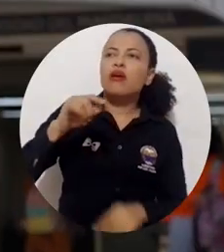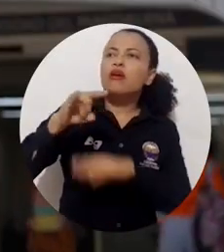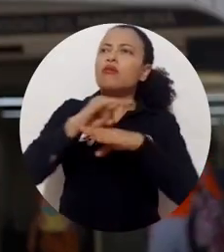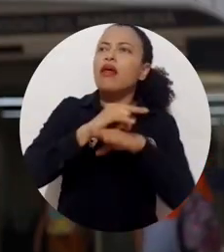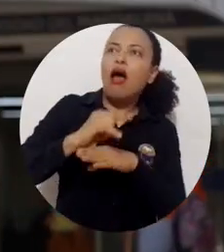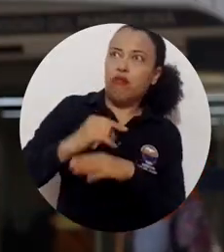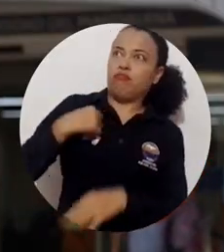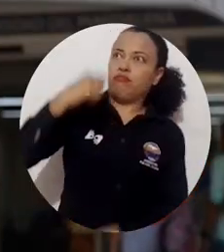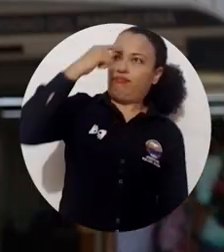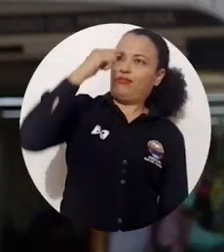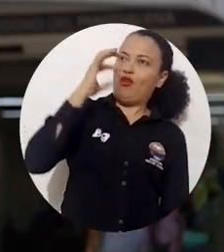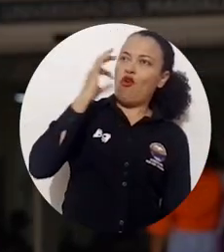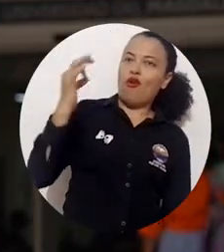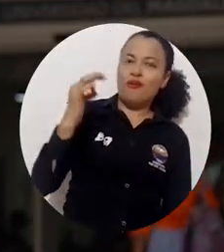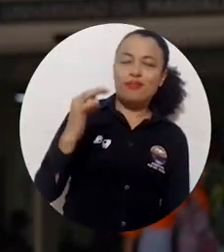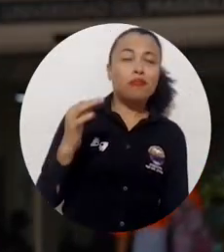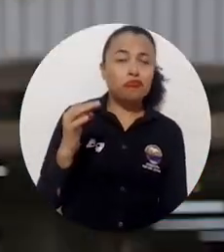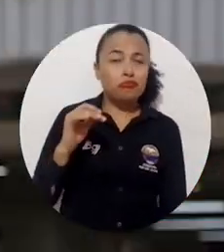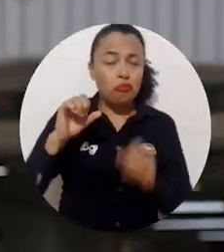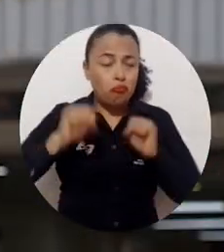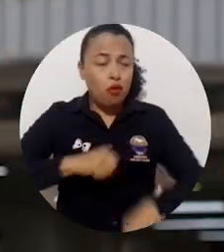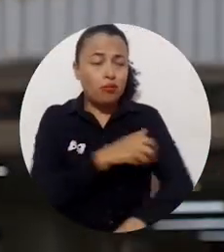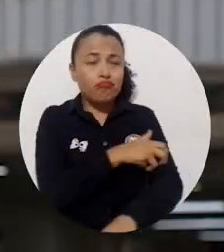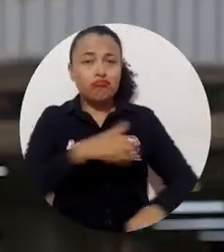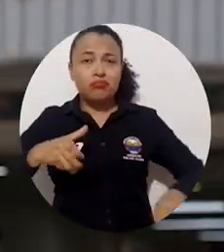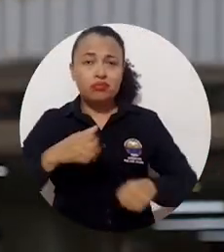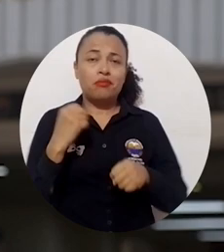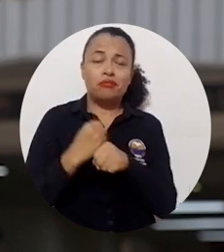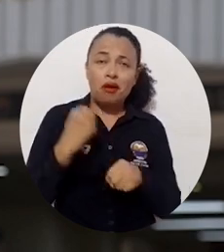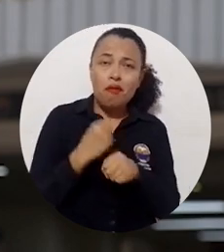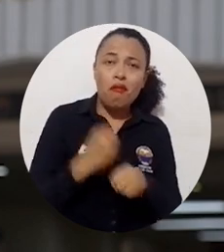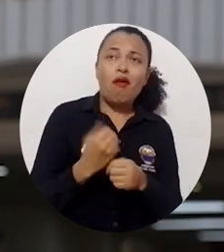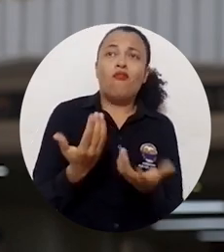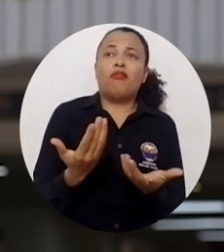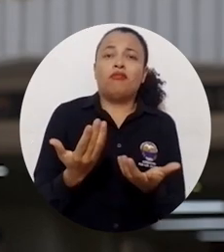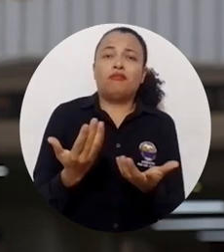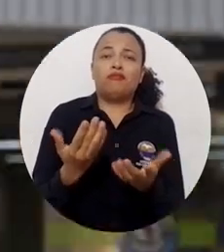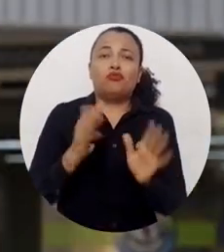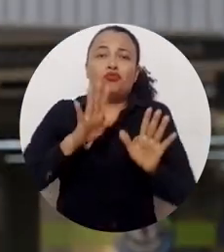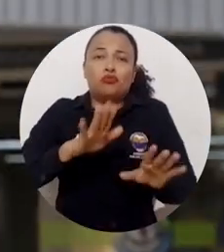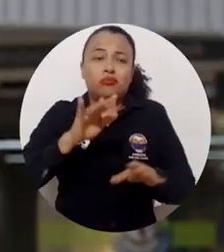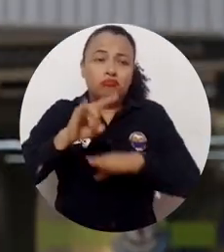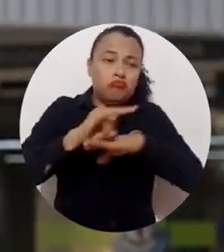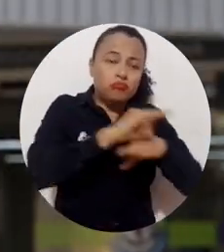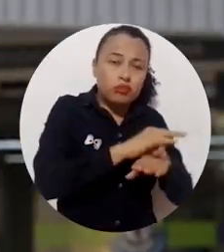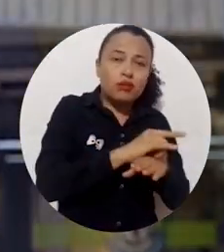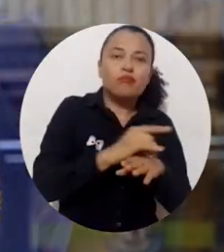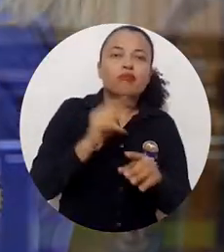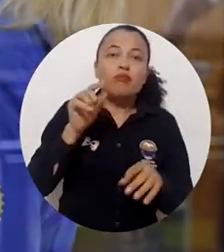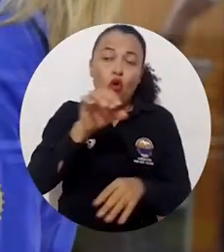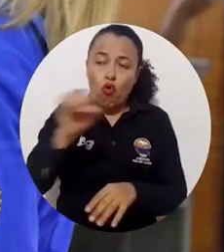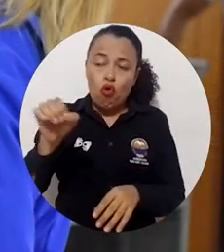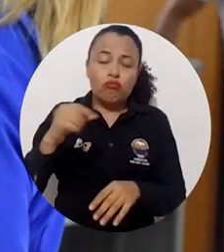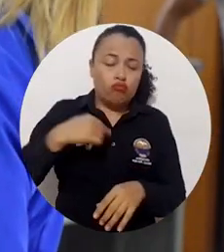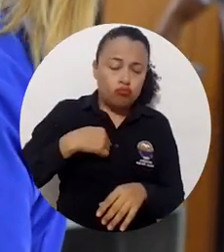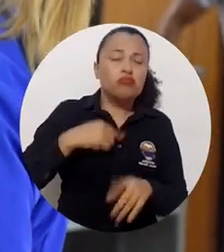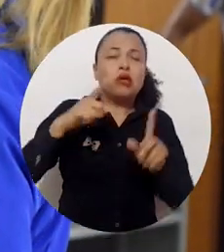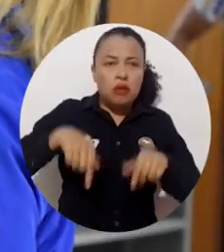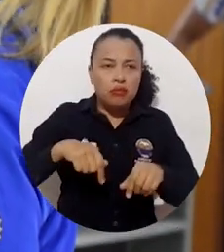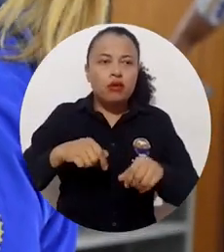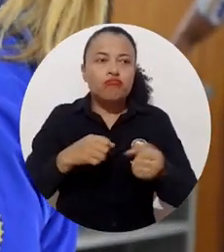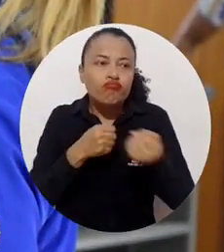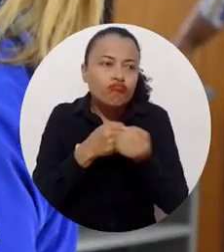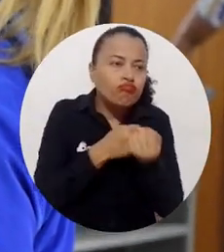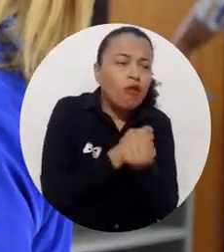Ay, el conserje, pensé que era un hombre. Entonces, uno es capaz también de desarrollar esas funciones, como igual manera tienen ellos. Siempre